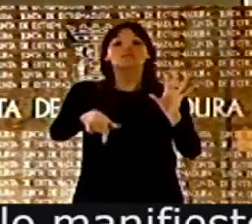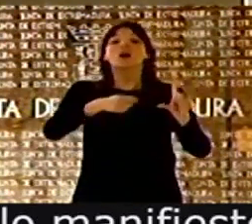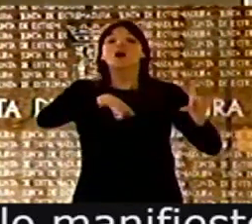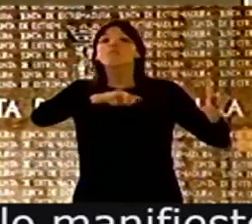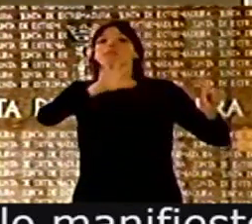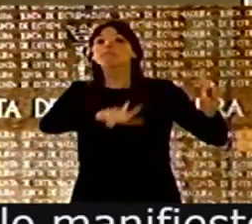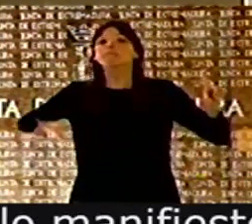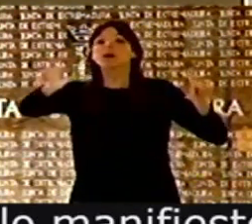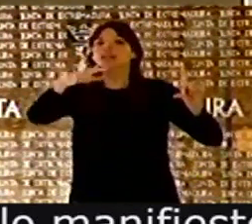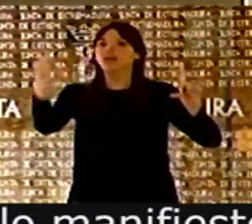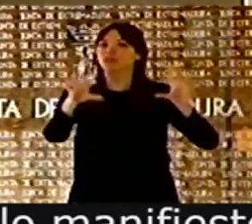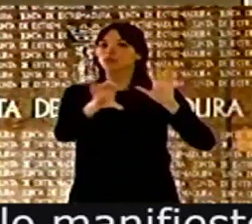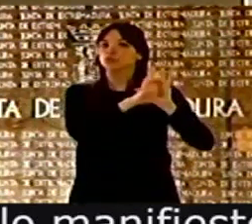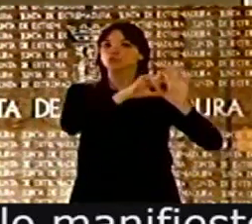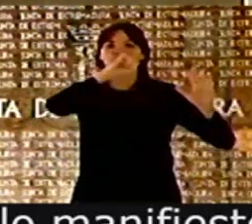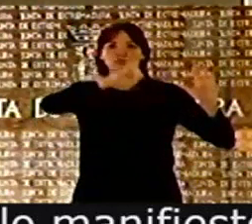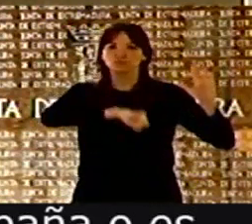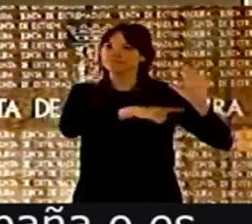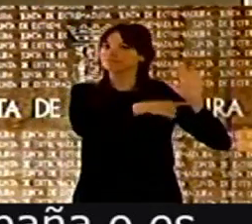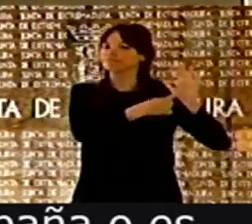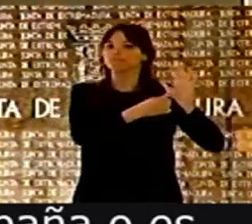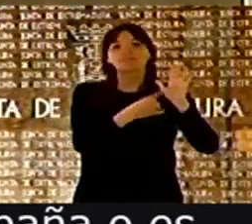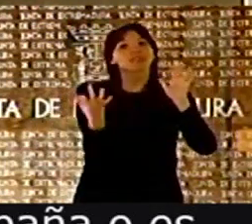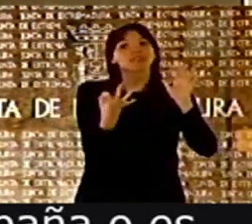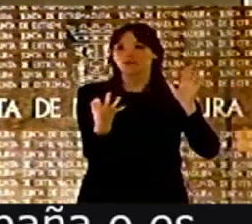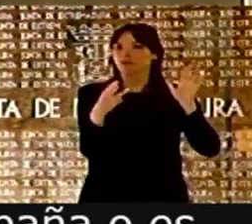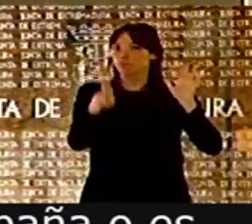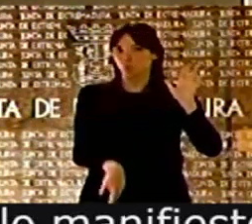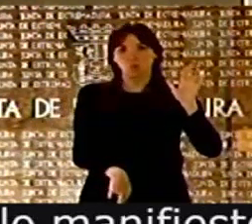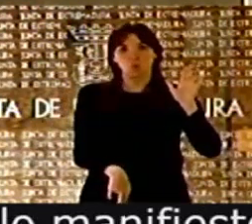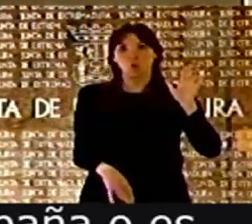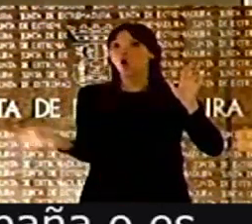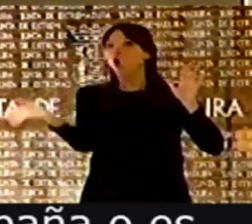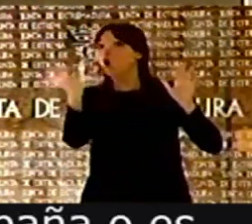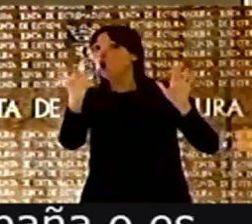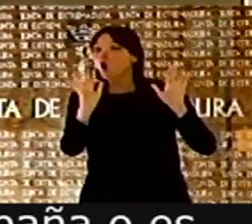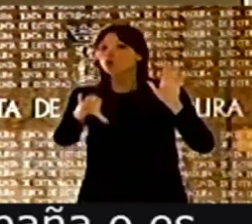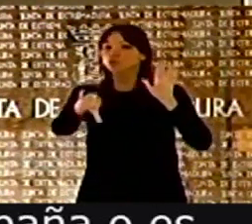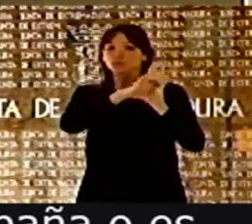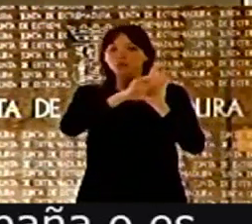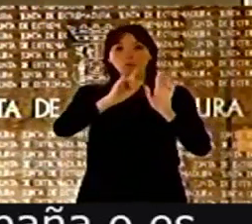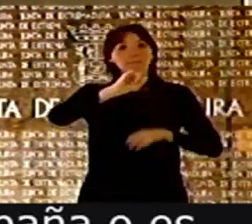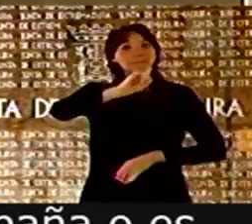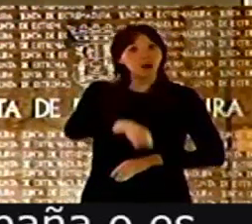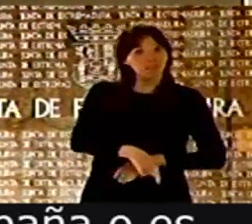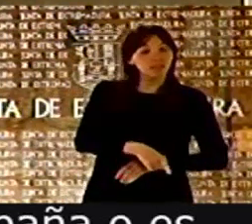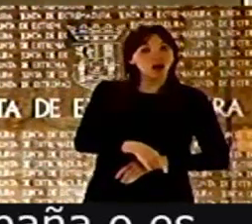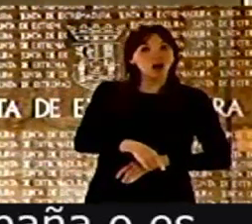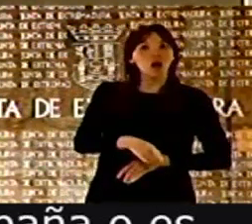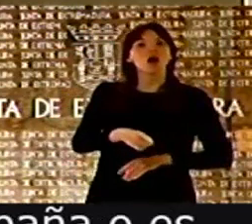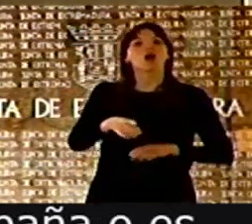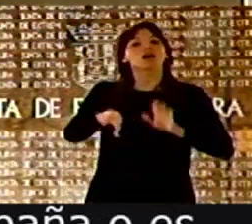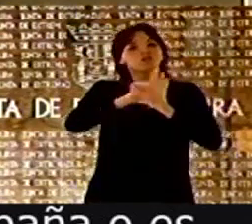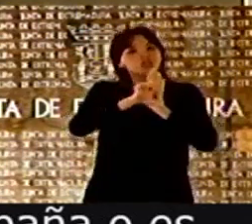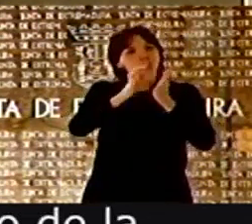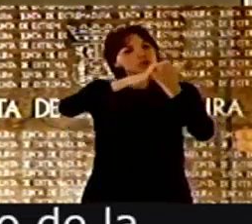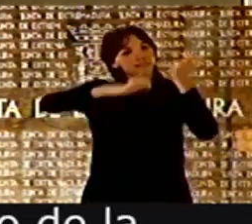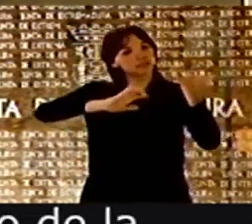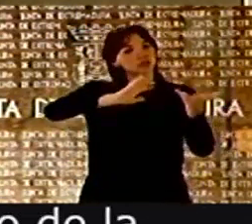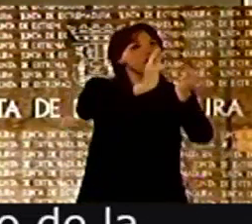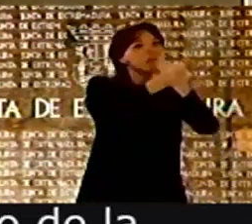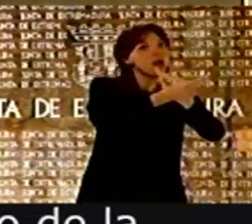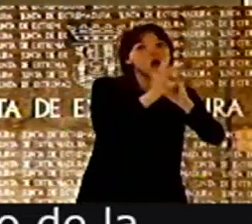es constitucional o no será. Es decir, o es dentro de la Constitución, cambiando la Constitución, o no